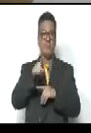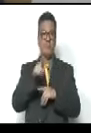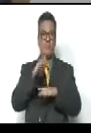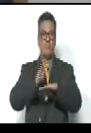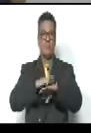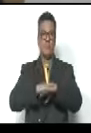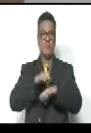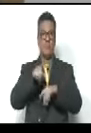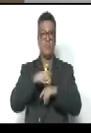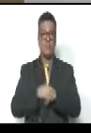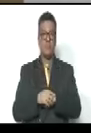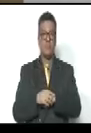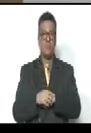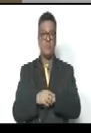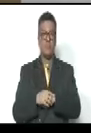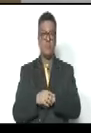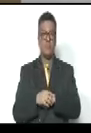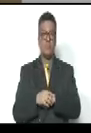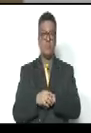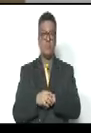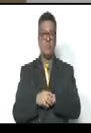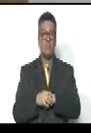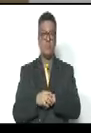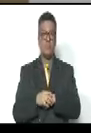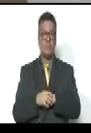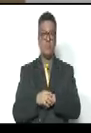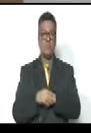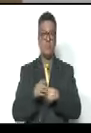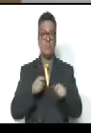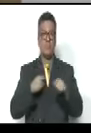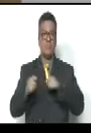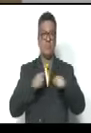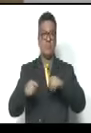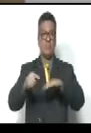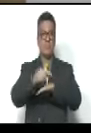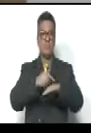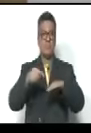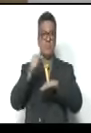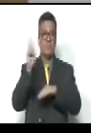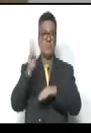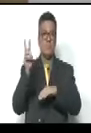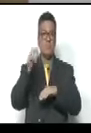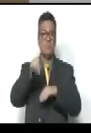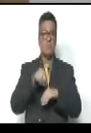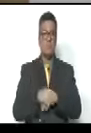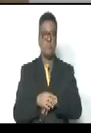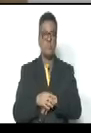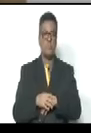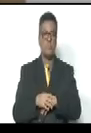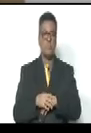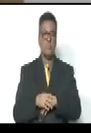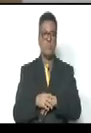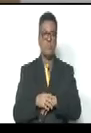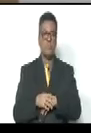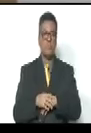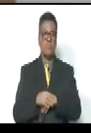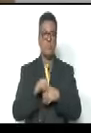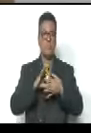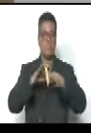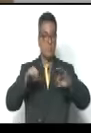ocurrir un evento de la acción del Estado venezolano que se